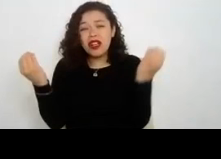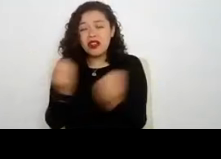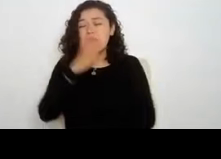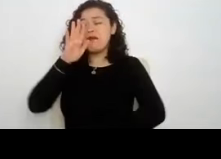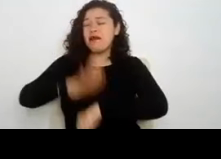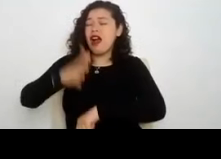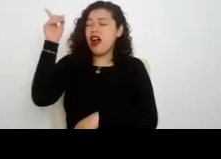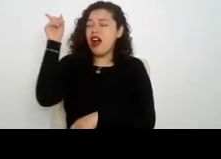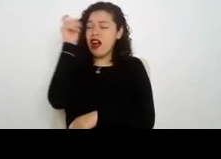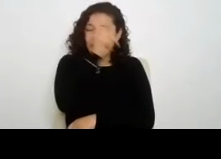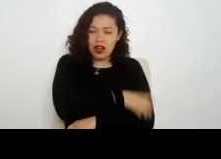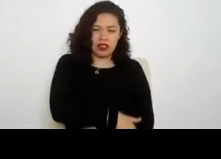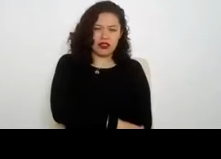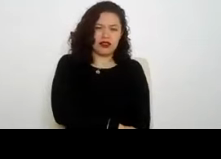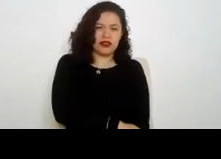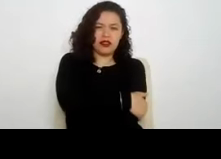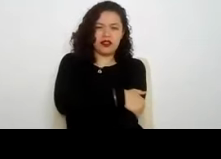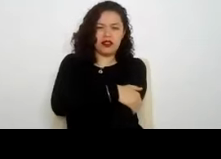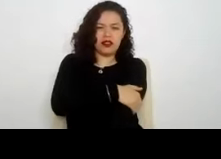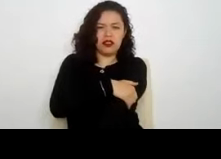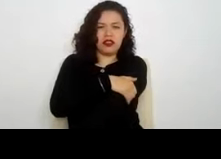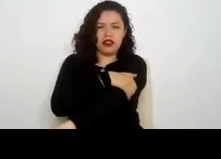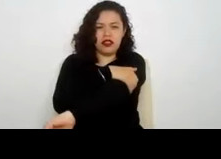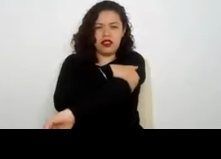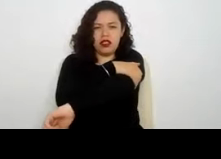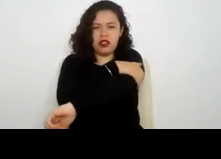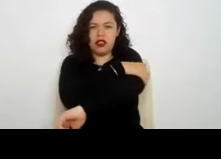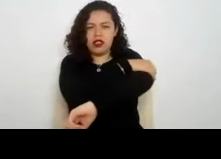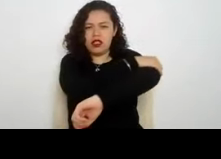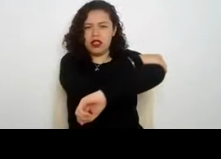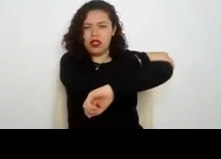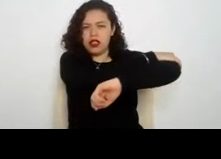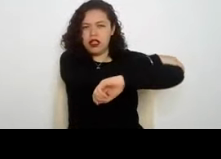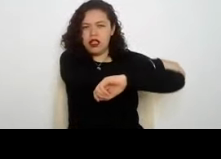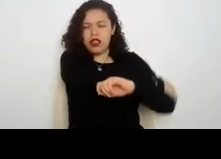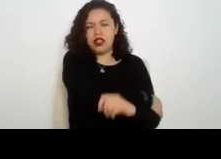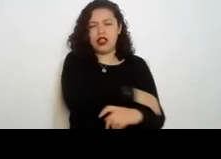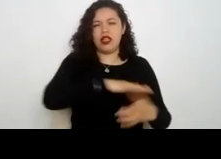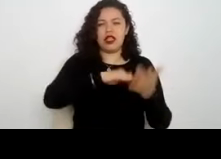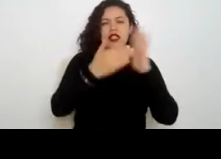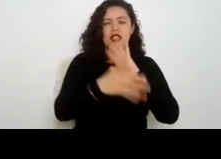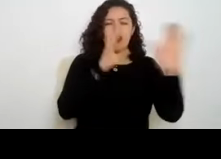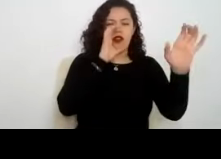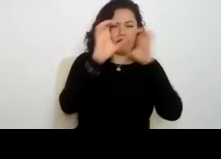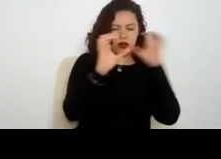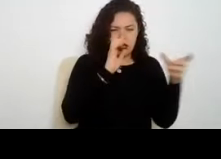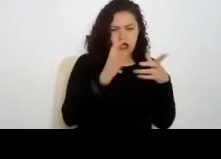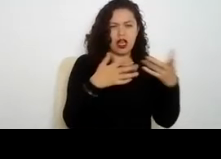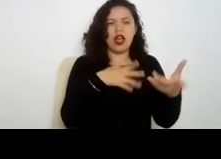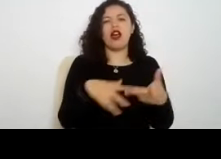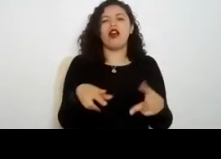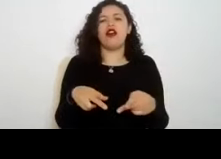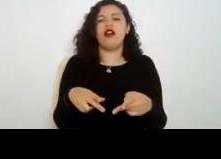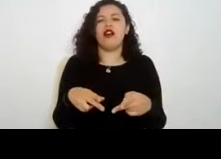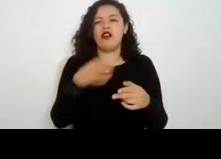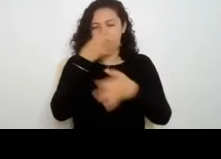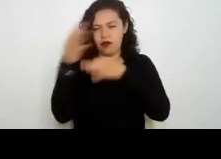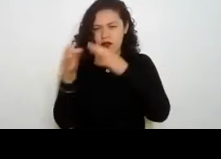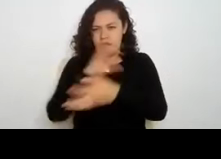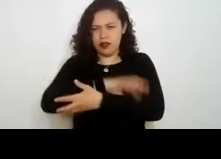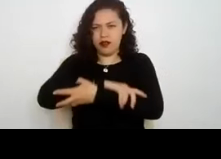brindamos servicios de marketing digital, estrategias de comunicación, diseño y todo lo que tenga que ver con posicionamiento